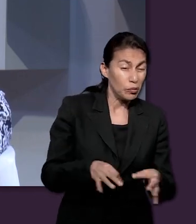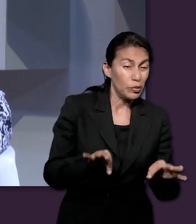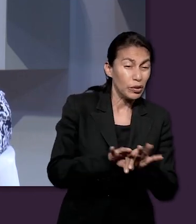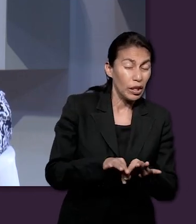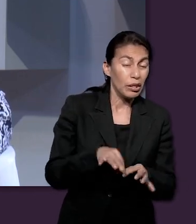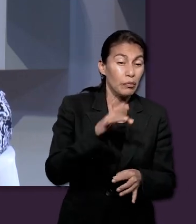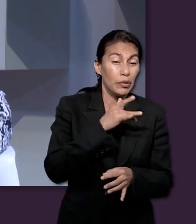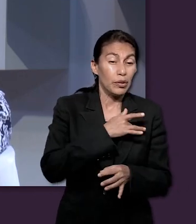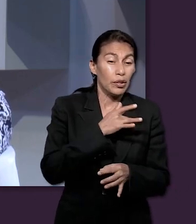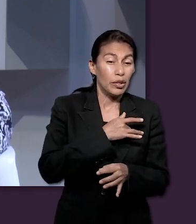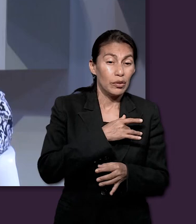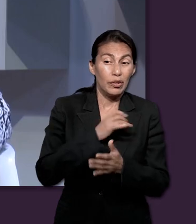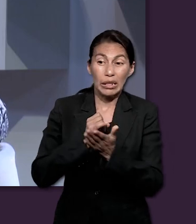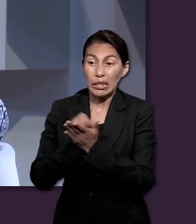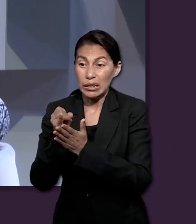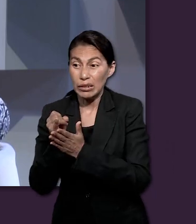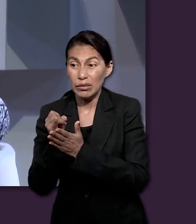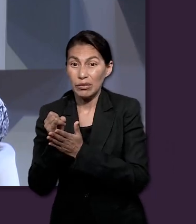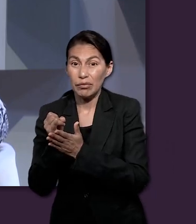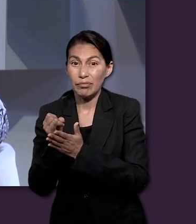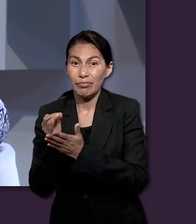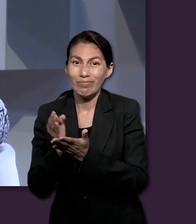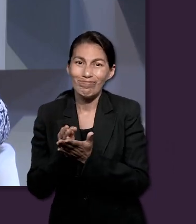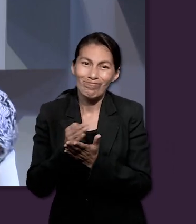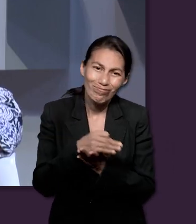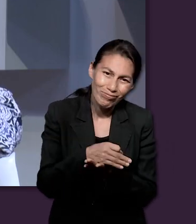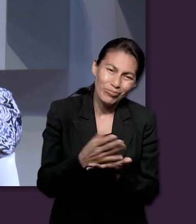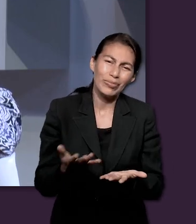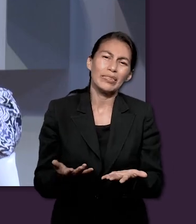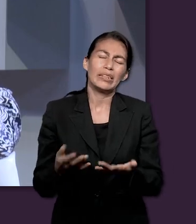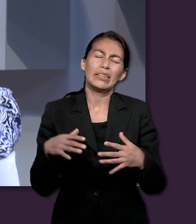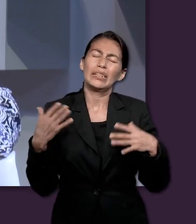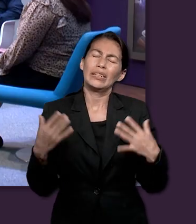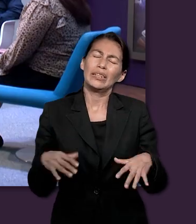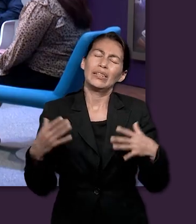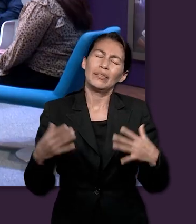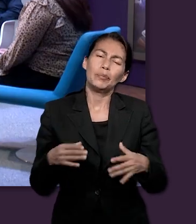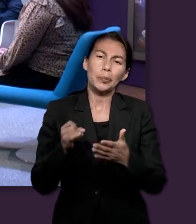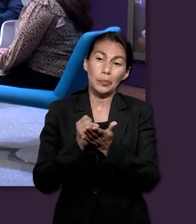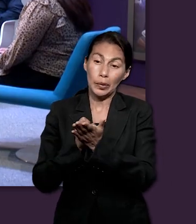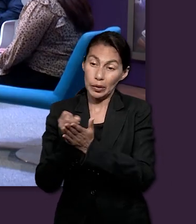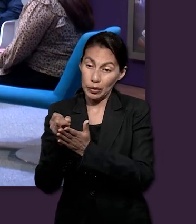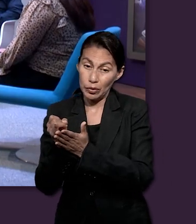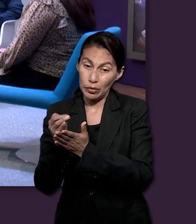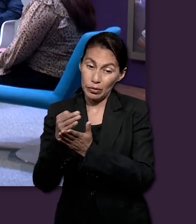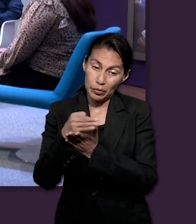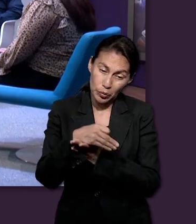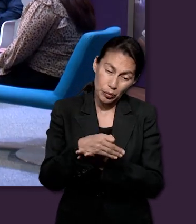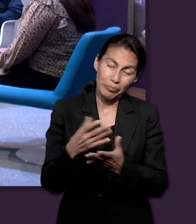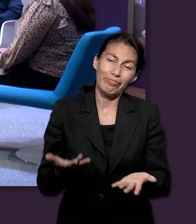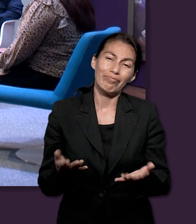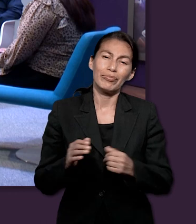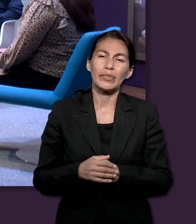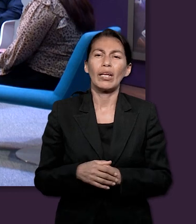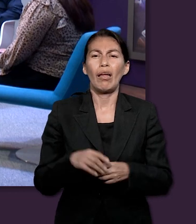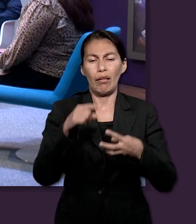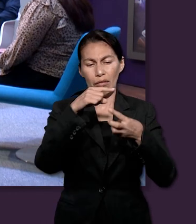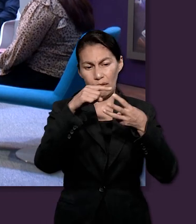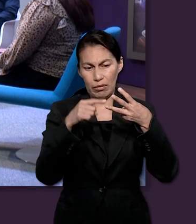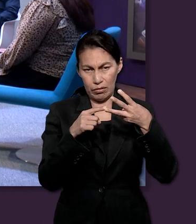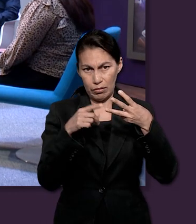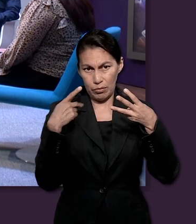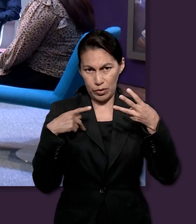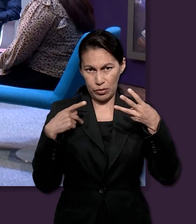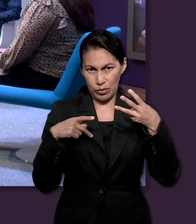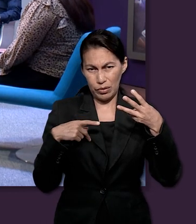corazón afecta las decisiones que nosotros tenemos. Y hablando de estas decisiones que afectan, vamos a hablar sobre tres personajes en